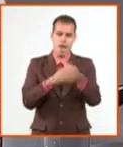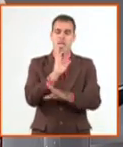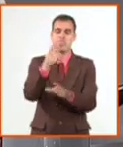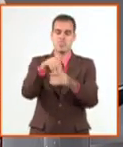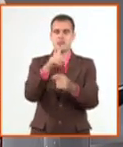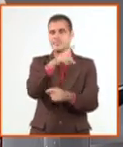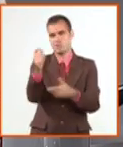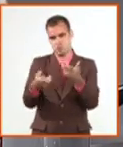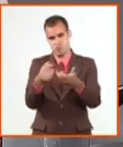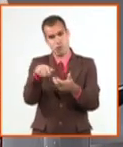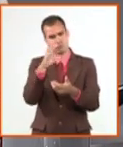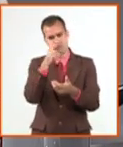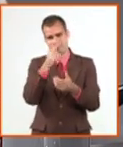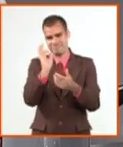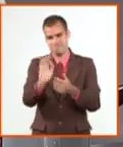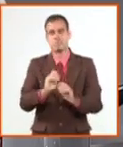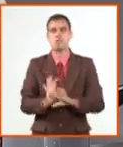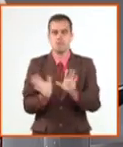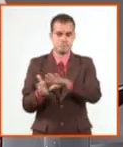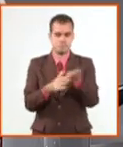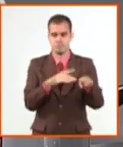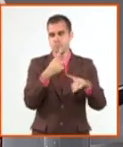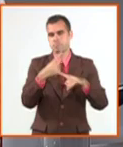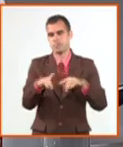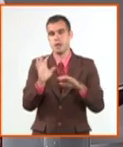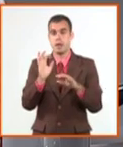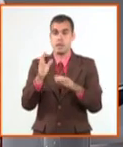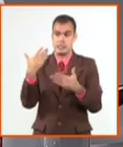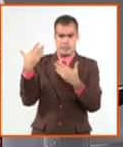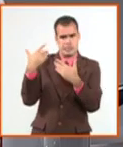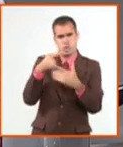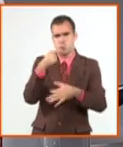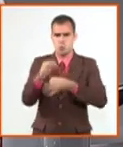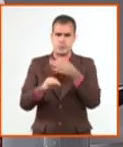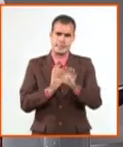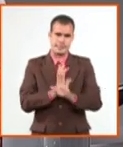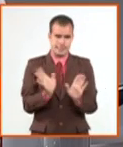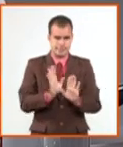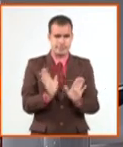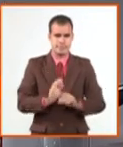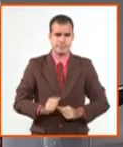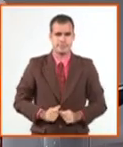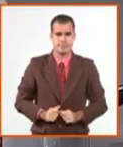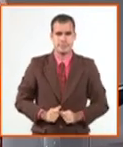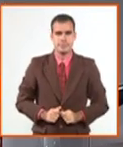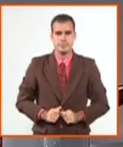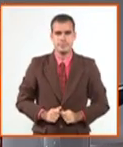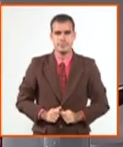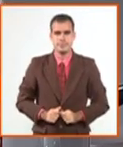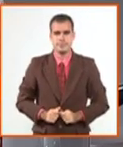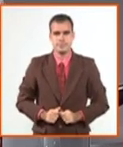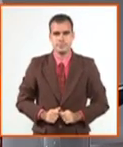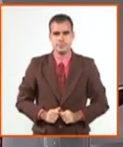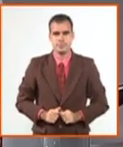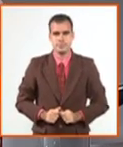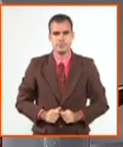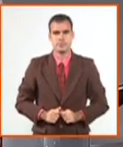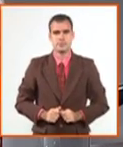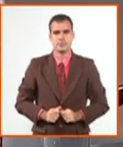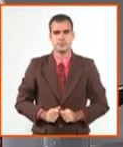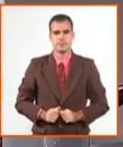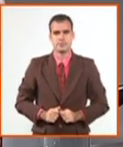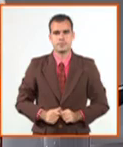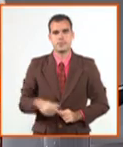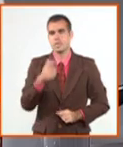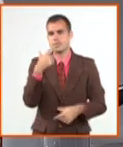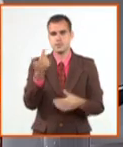primero bueno como otras veces hemos dicho estos productos en primer lugar hay cientos